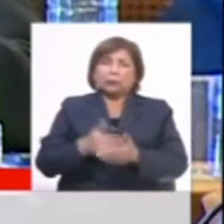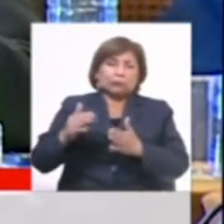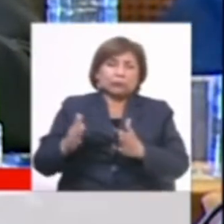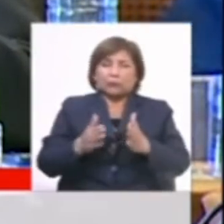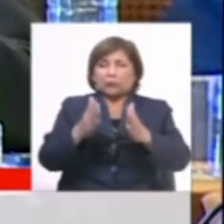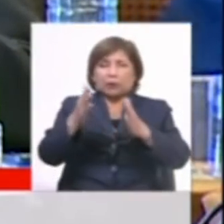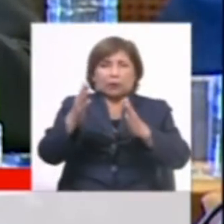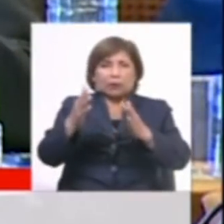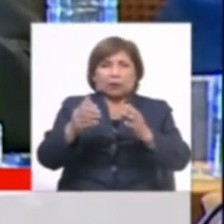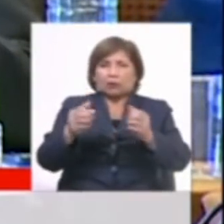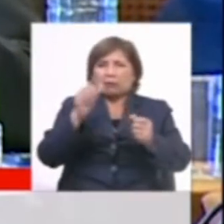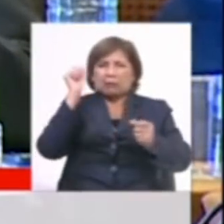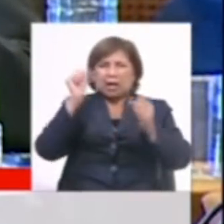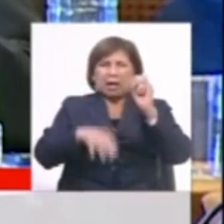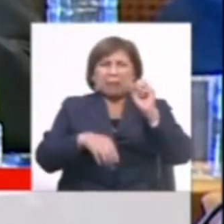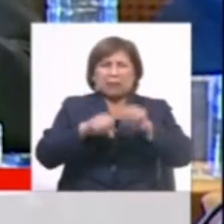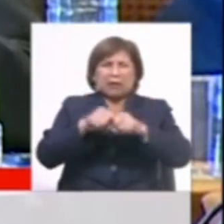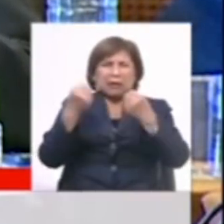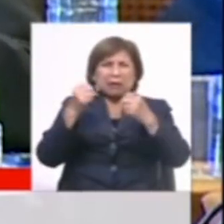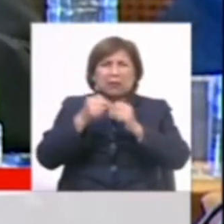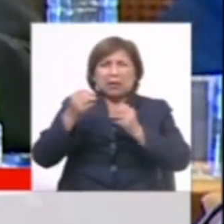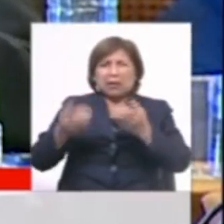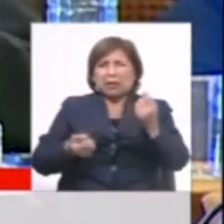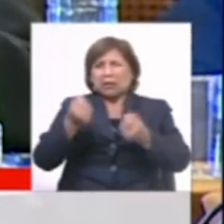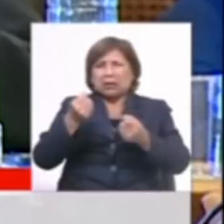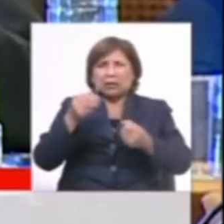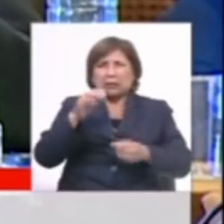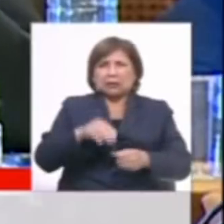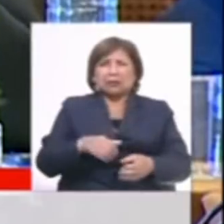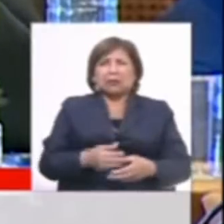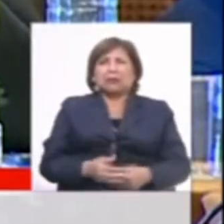carreteras, como